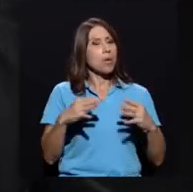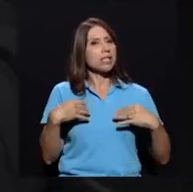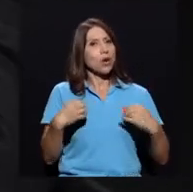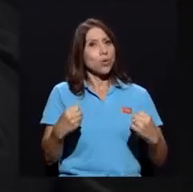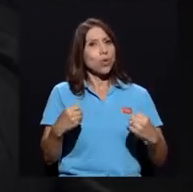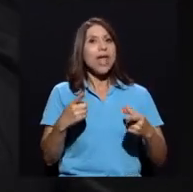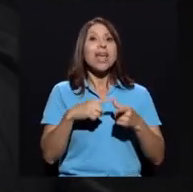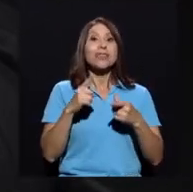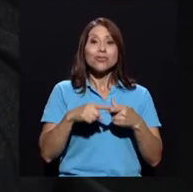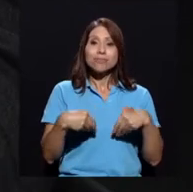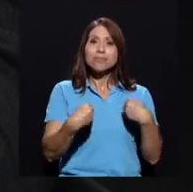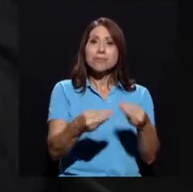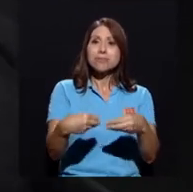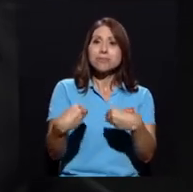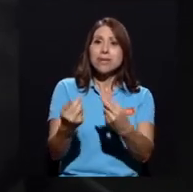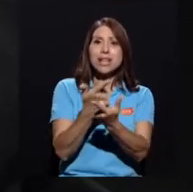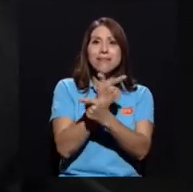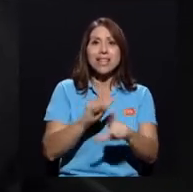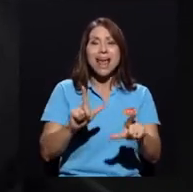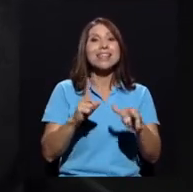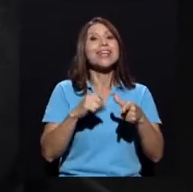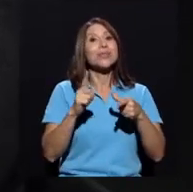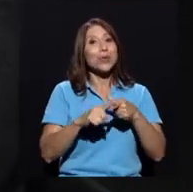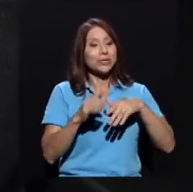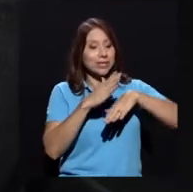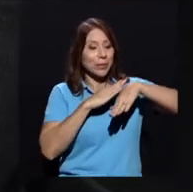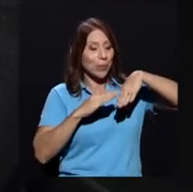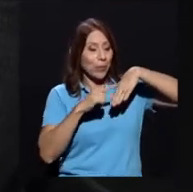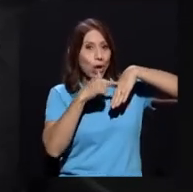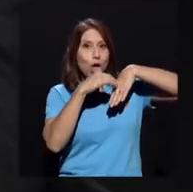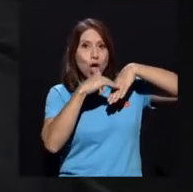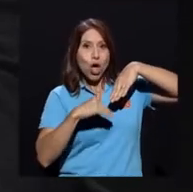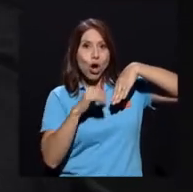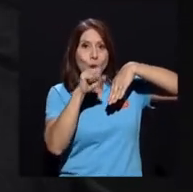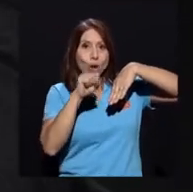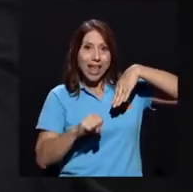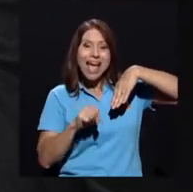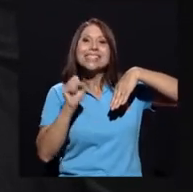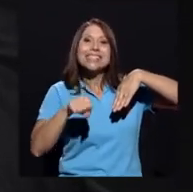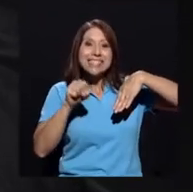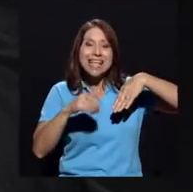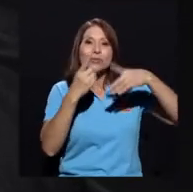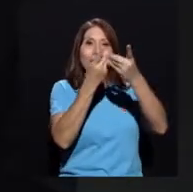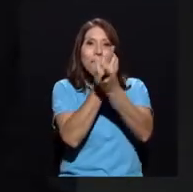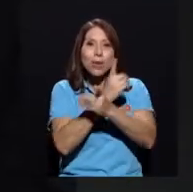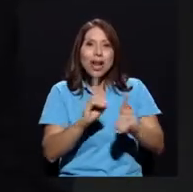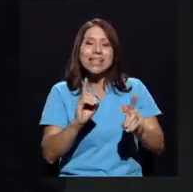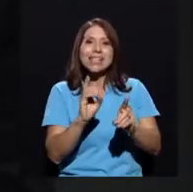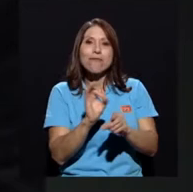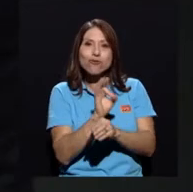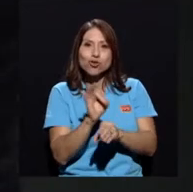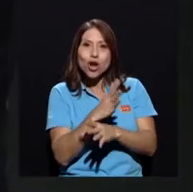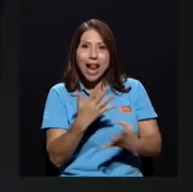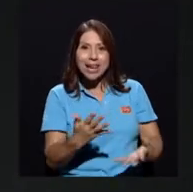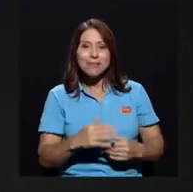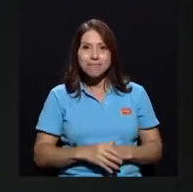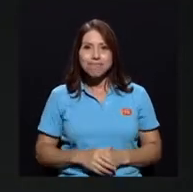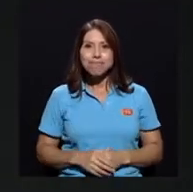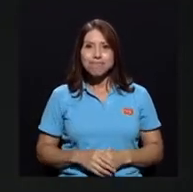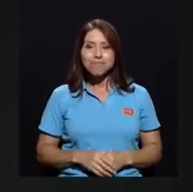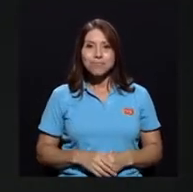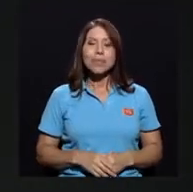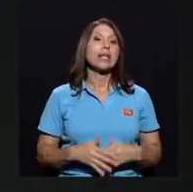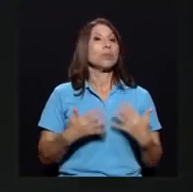libertades al punto que Corea del Sur sí es una democracia funcional, tiene una democracia funcional. Tanto que hay un par de